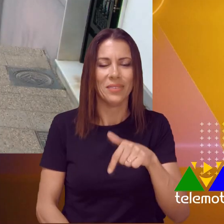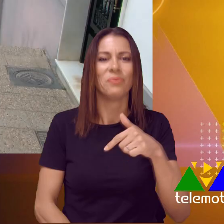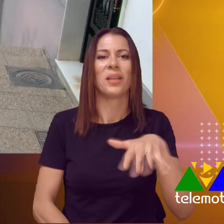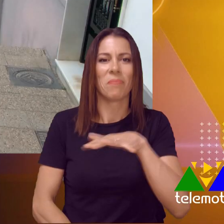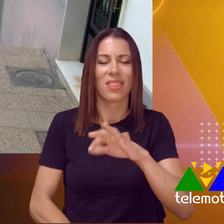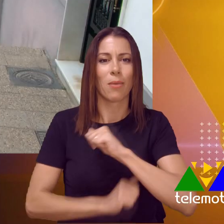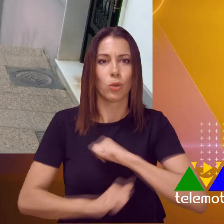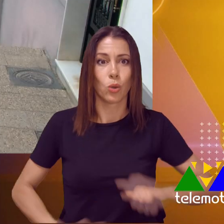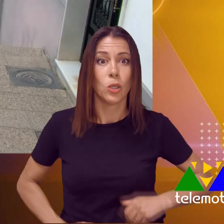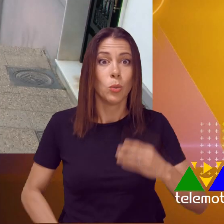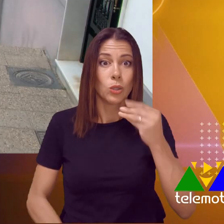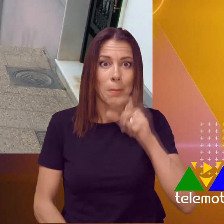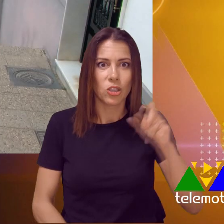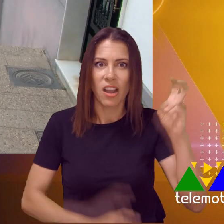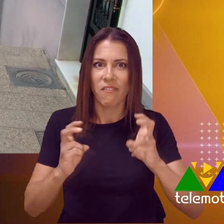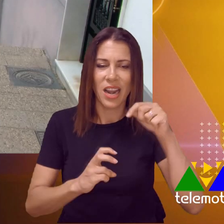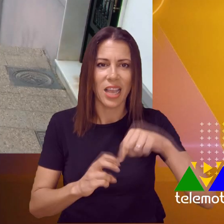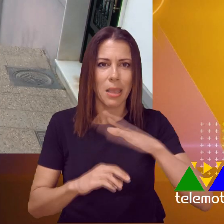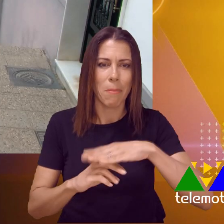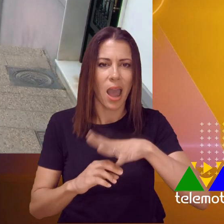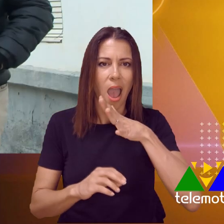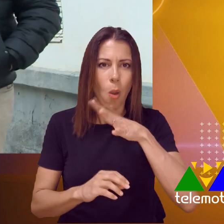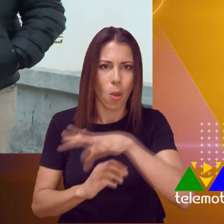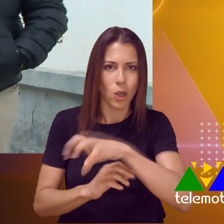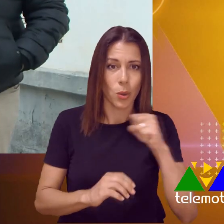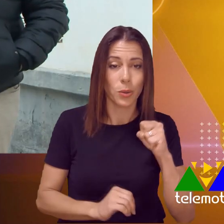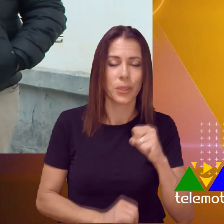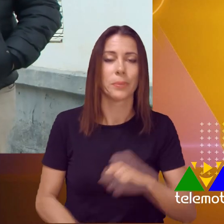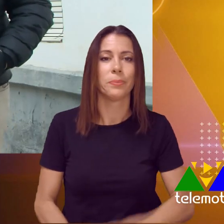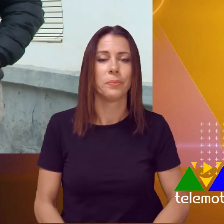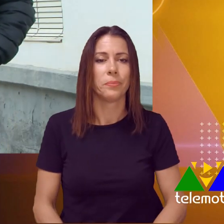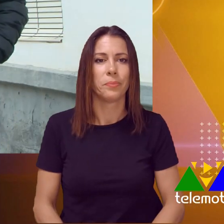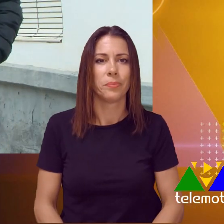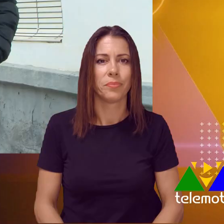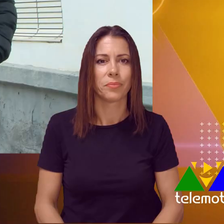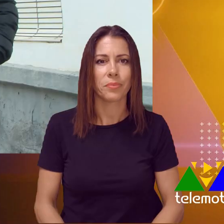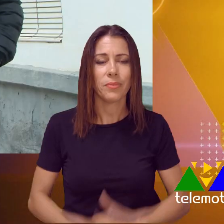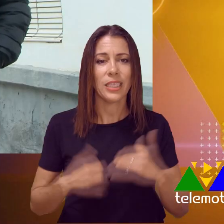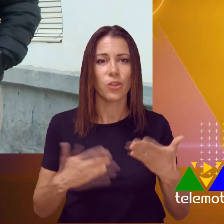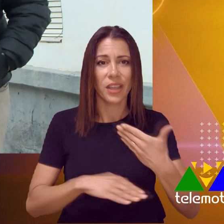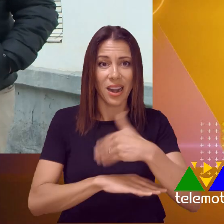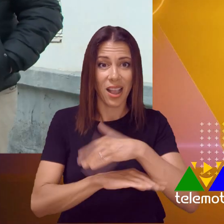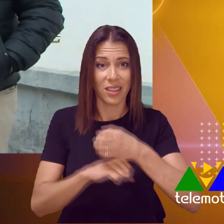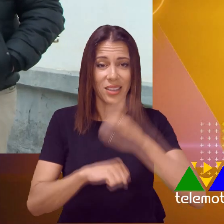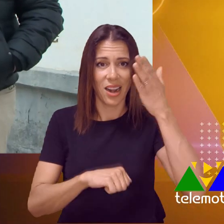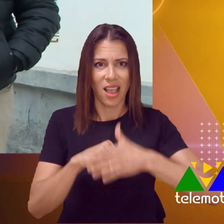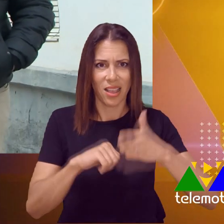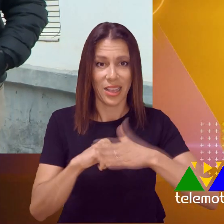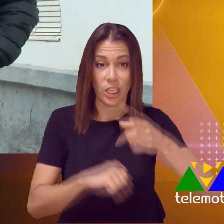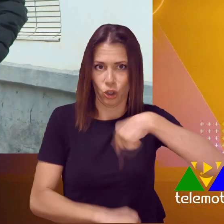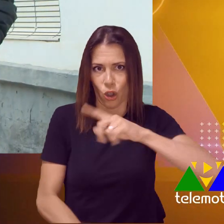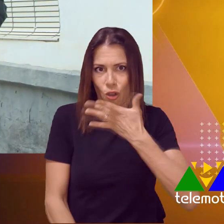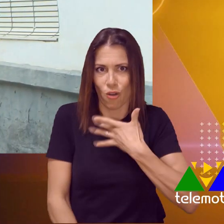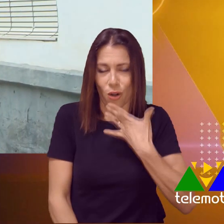la gente venía a llenar agua en la fuente de la Plaza Portuguesa. Bueno, pues la calle de las Cañas, ¿no?, que es lo que